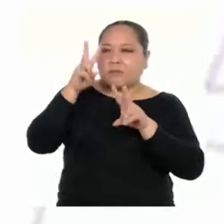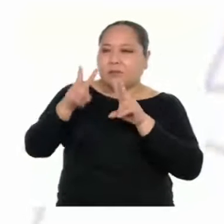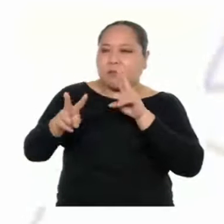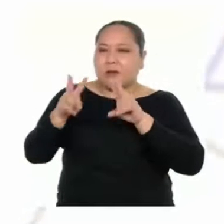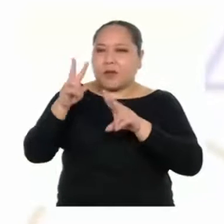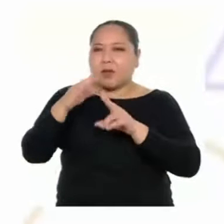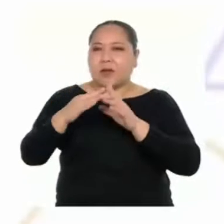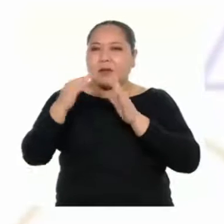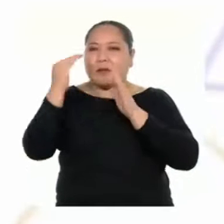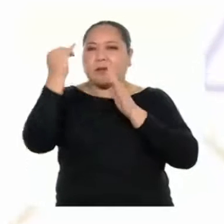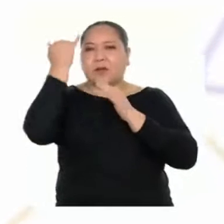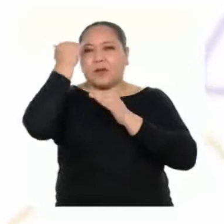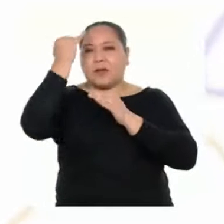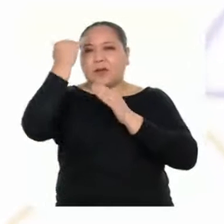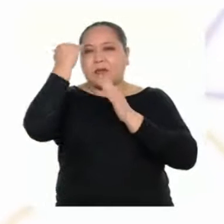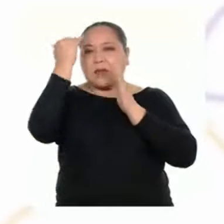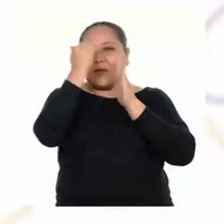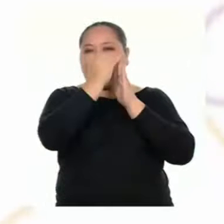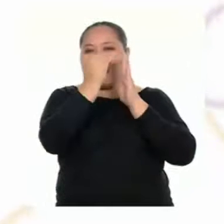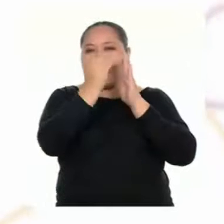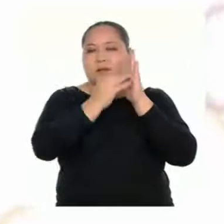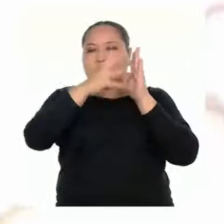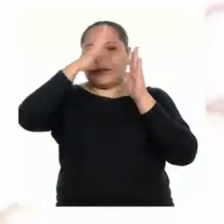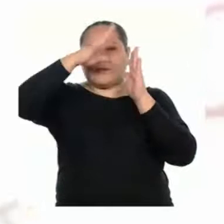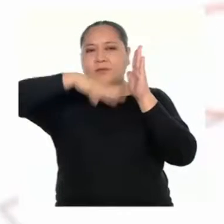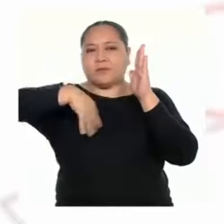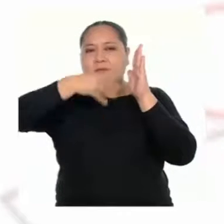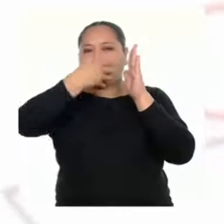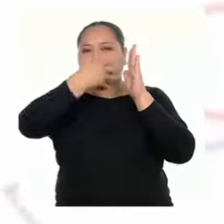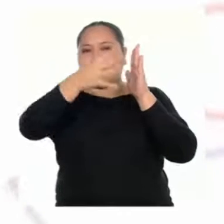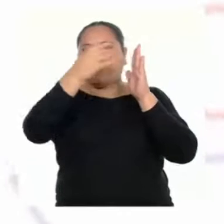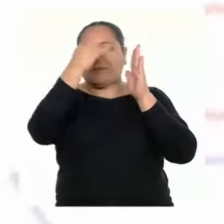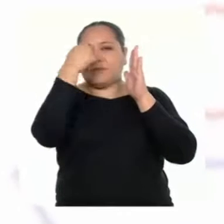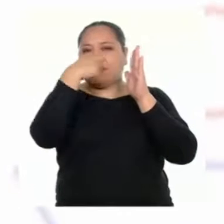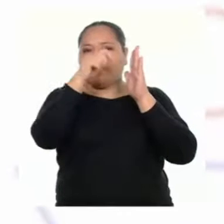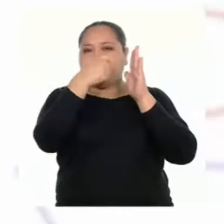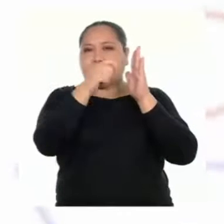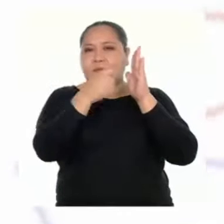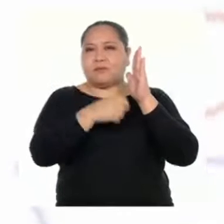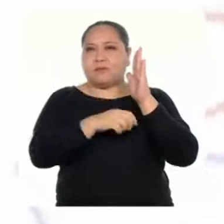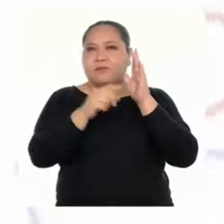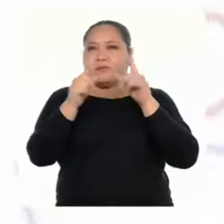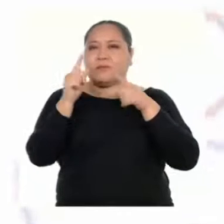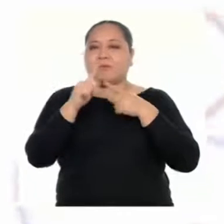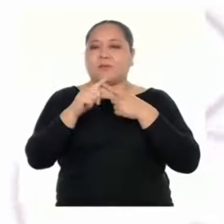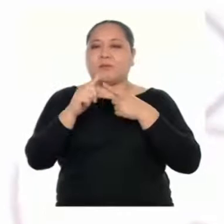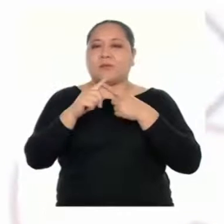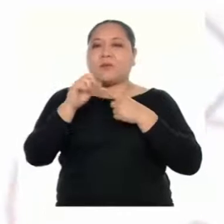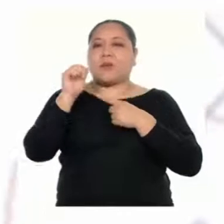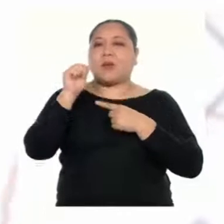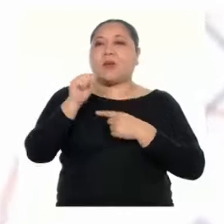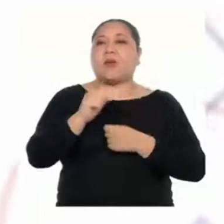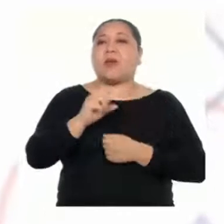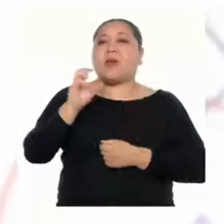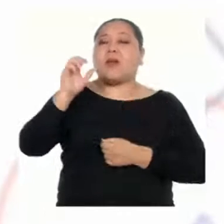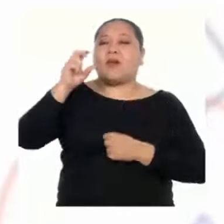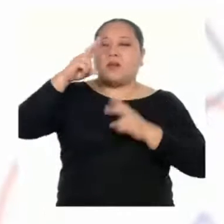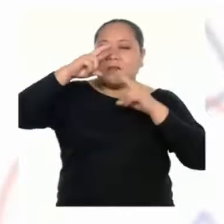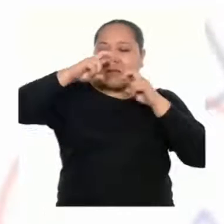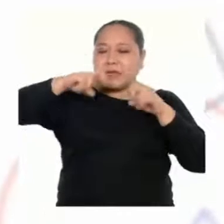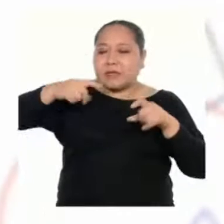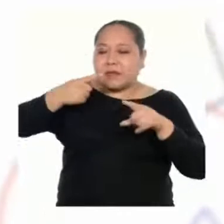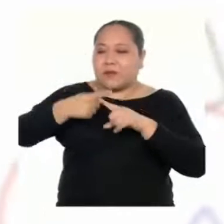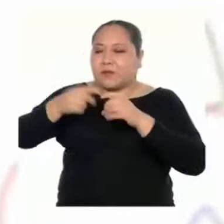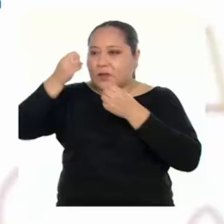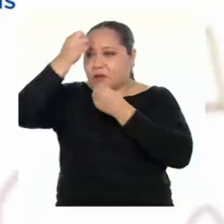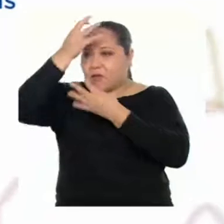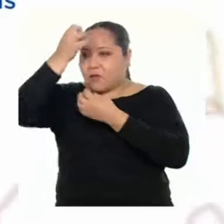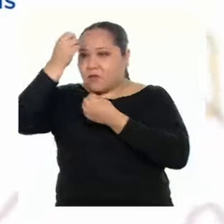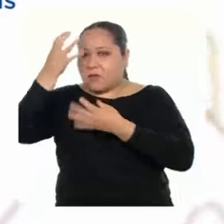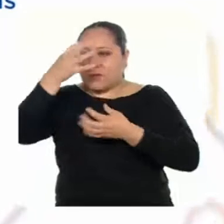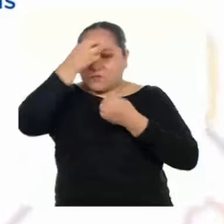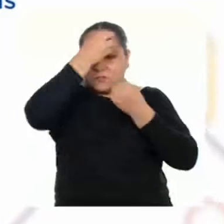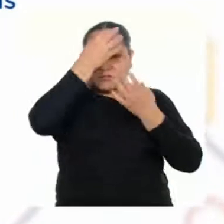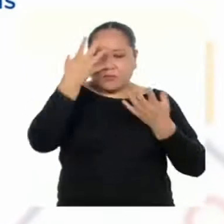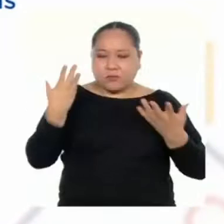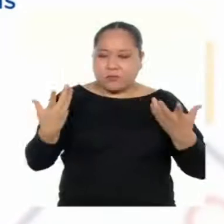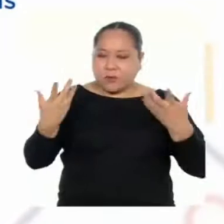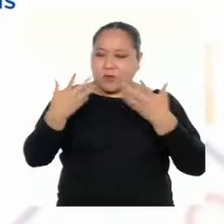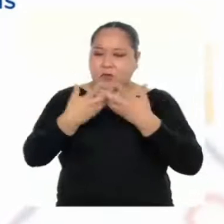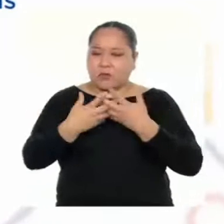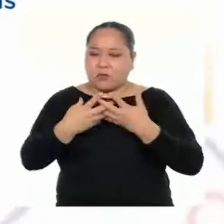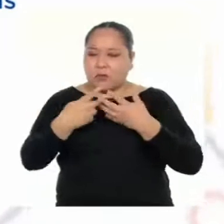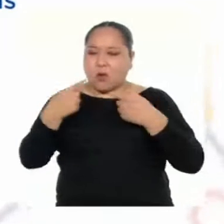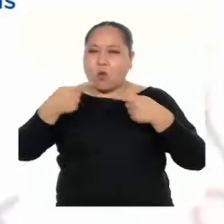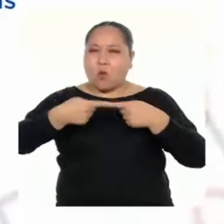los siguientes criterios de evaluación. A. Analizar diversas fuentes, mencionando coincidencias